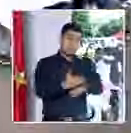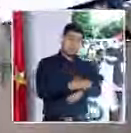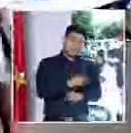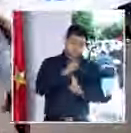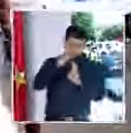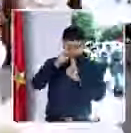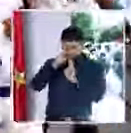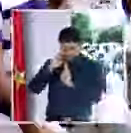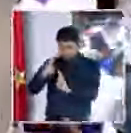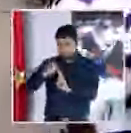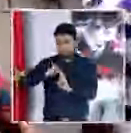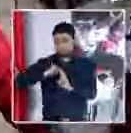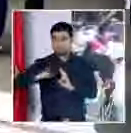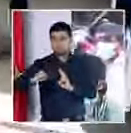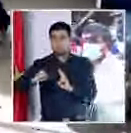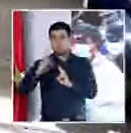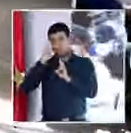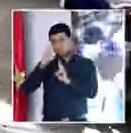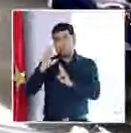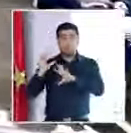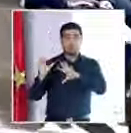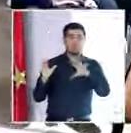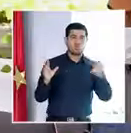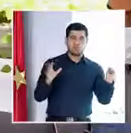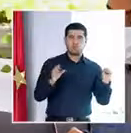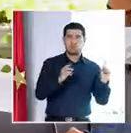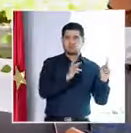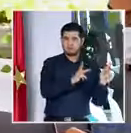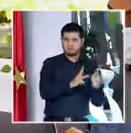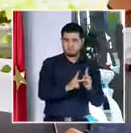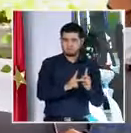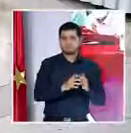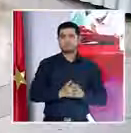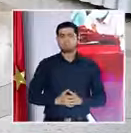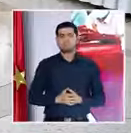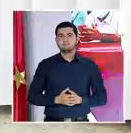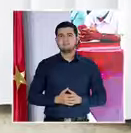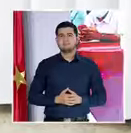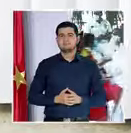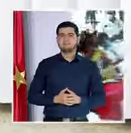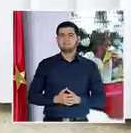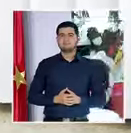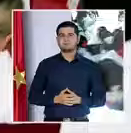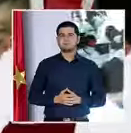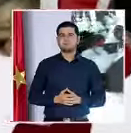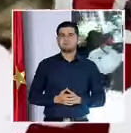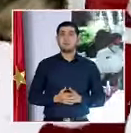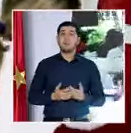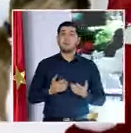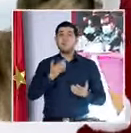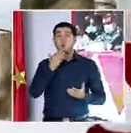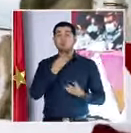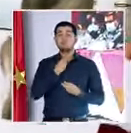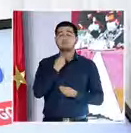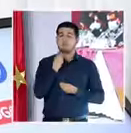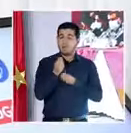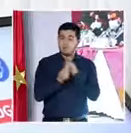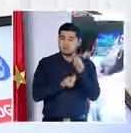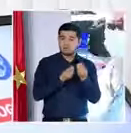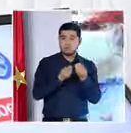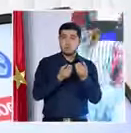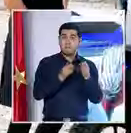conservando no solo sus derechos, sino también los de toda la población. Además, mientras lográbamos consolidar